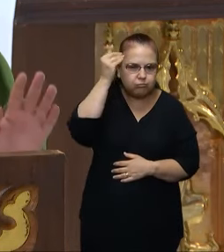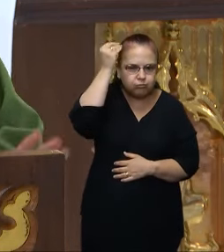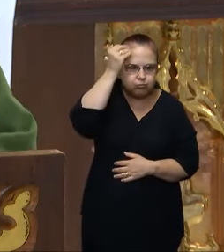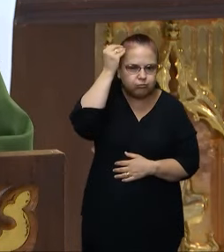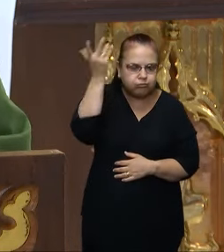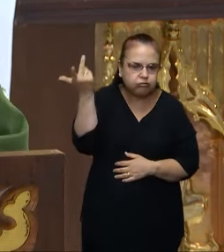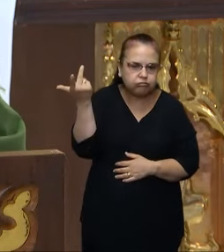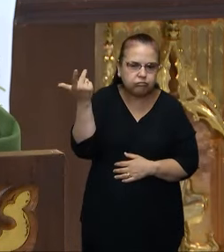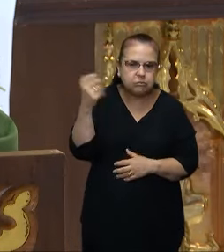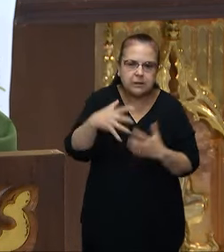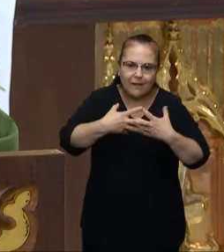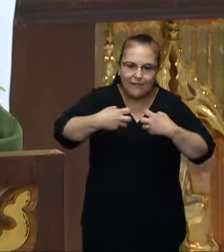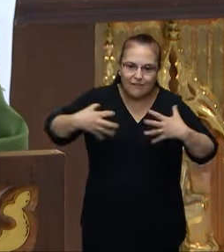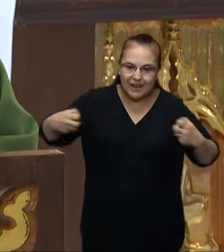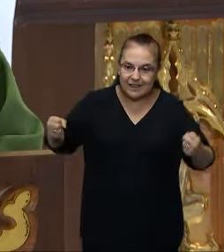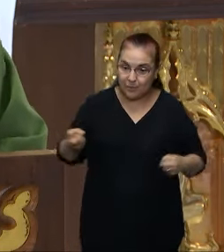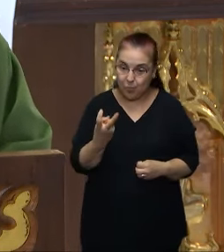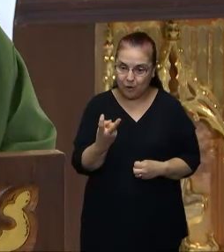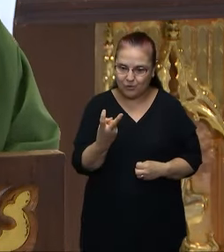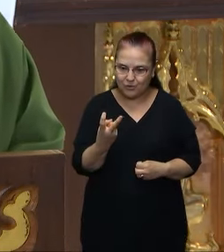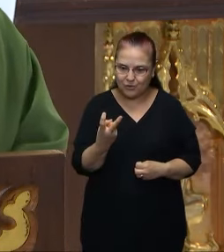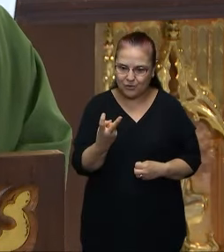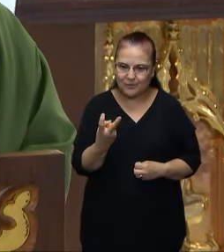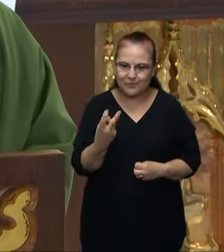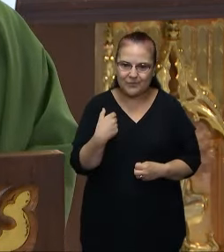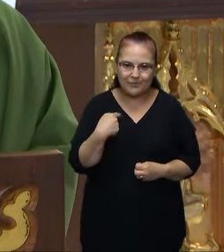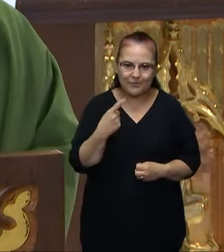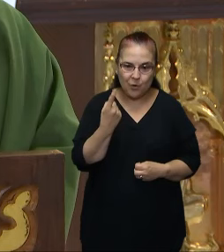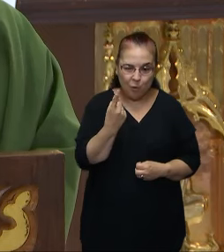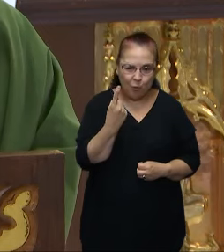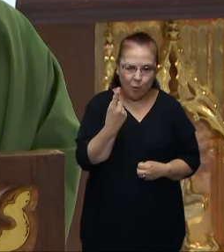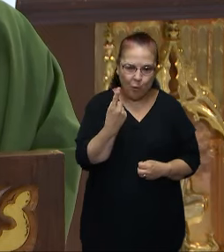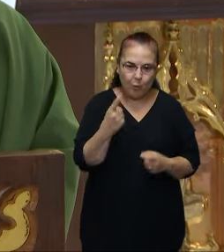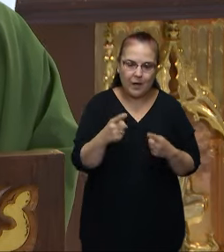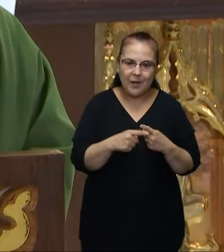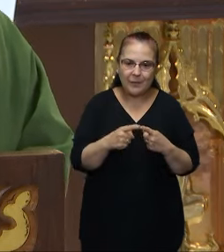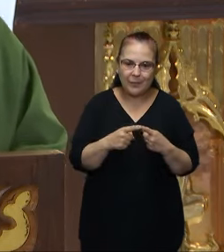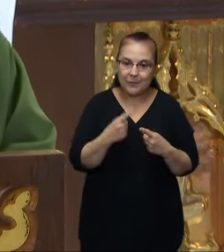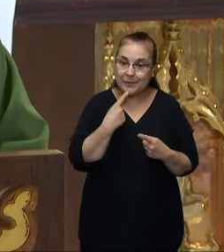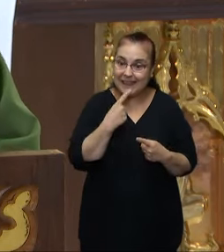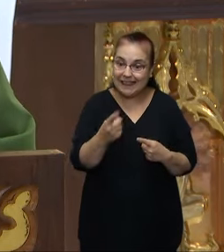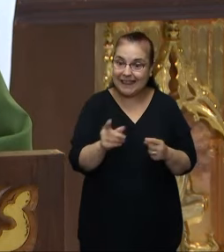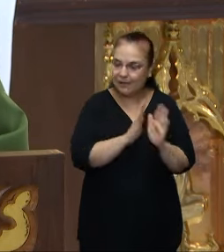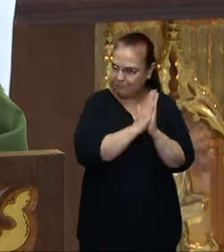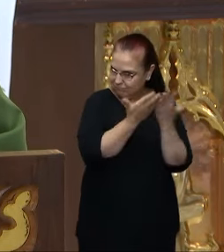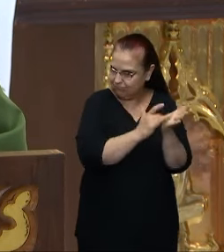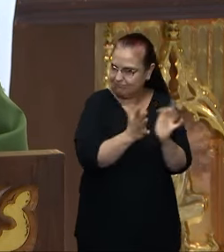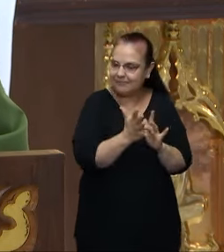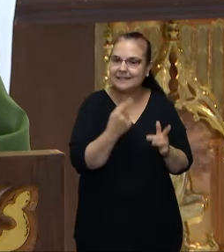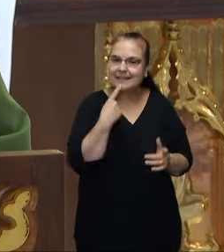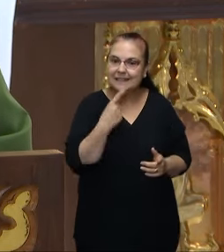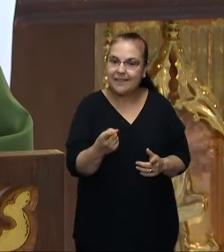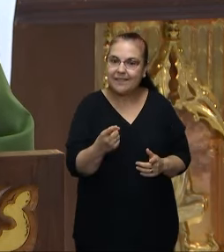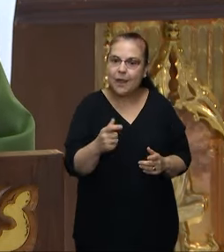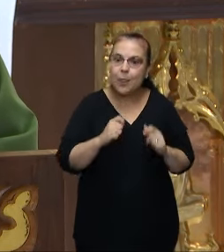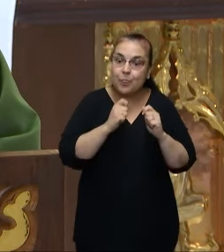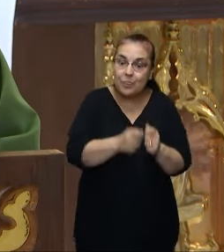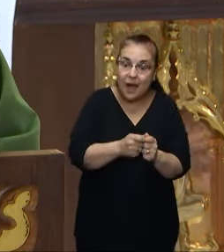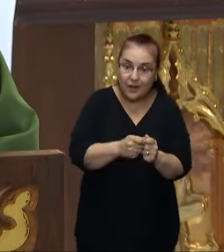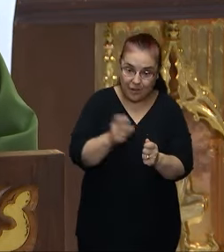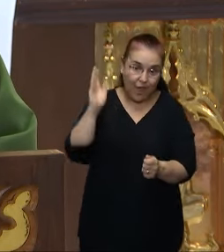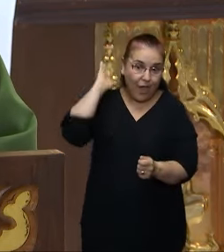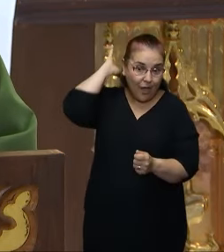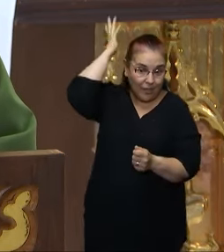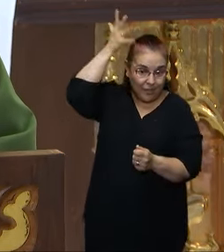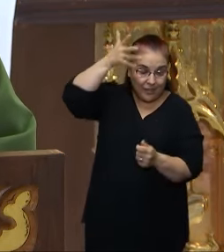cabeza dos expresiones una es la que también dice el evangelio en otra ocasión dice dar al César lo que es del César